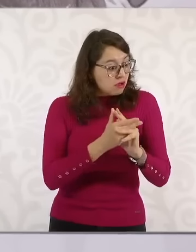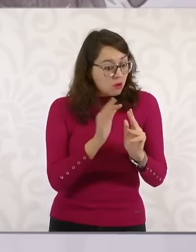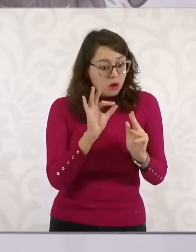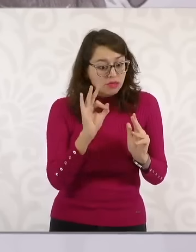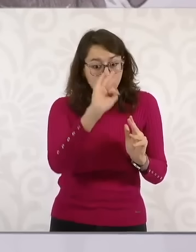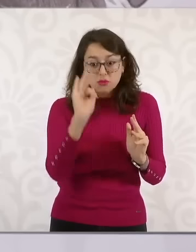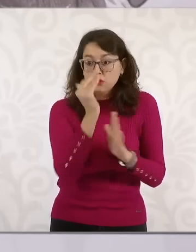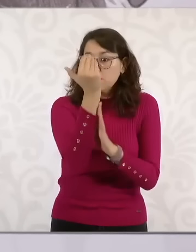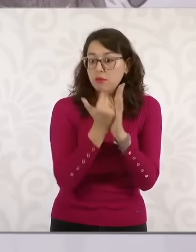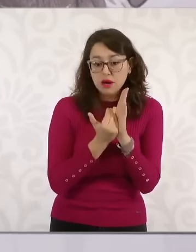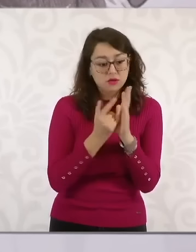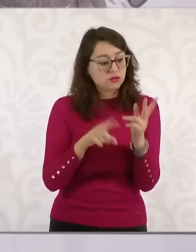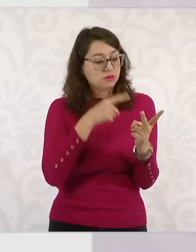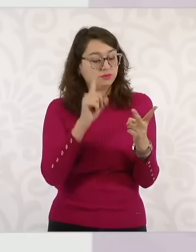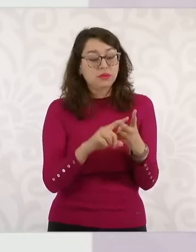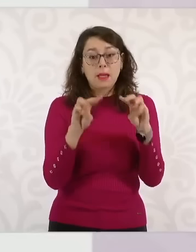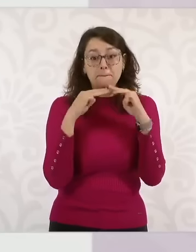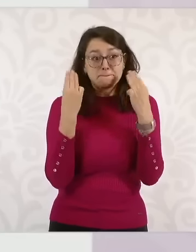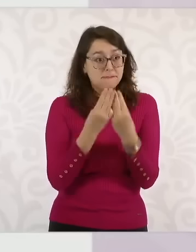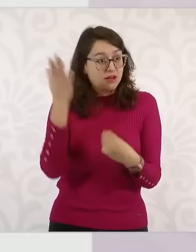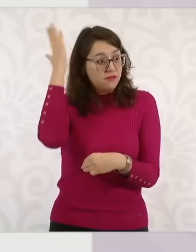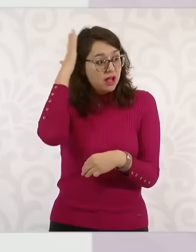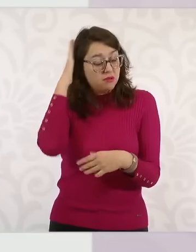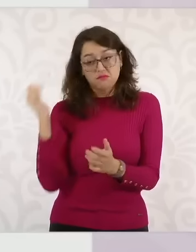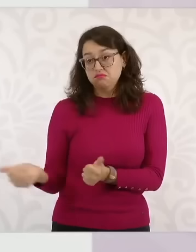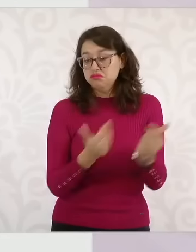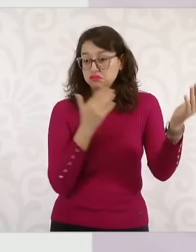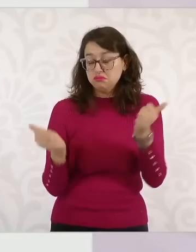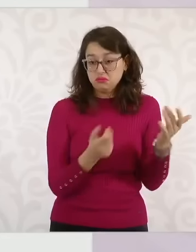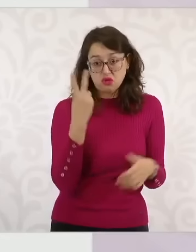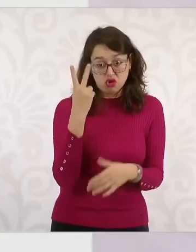grupos, de cabezas de grupos delincuenciales.